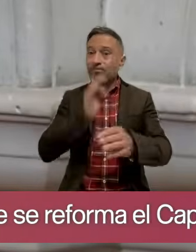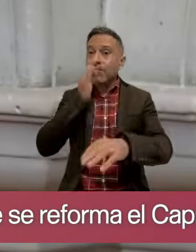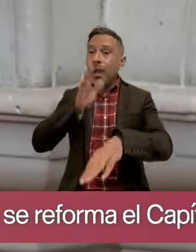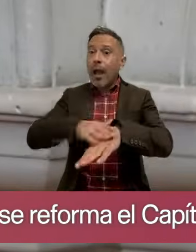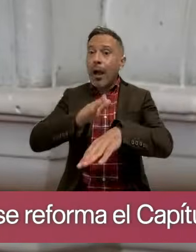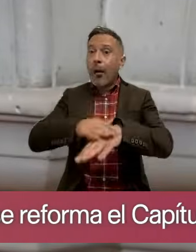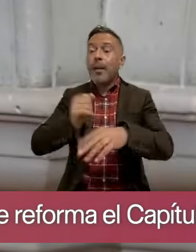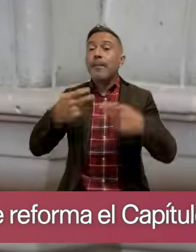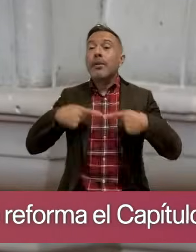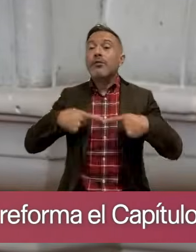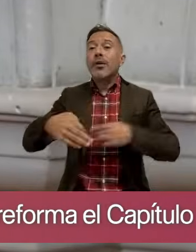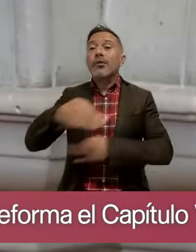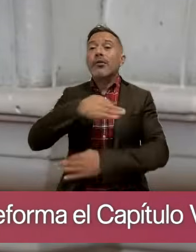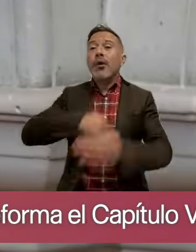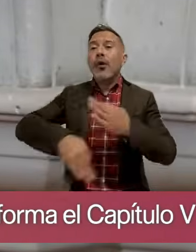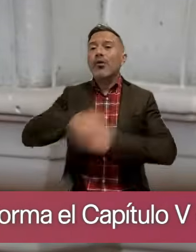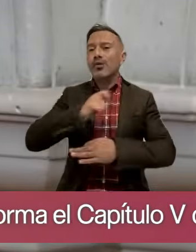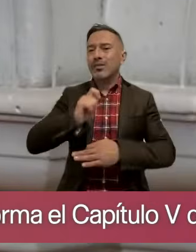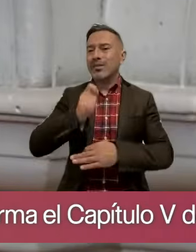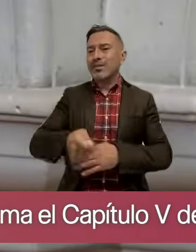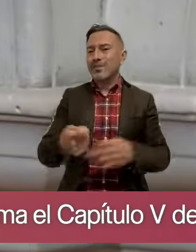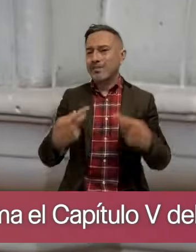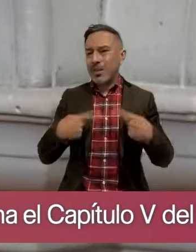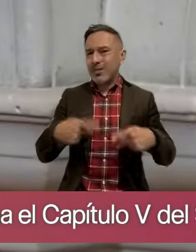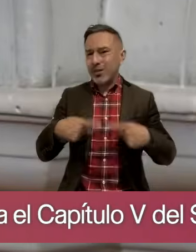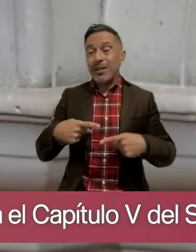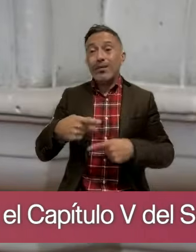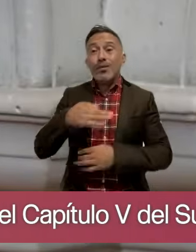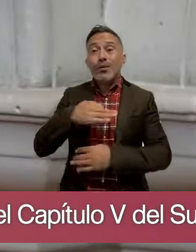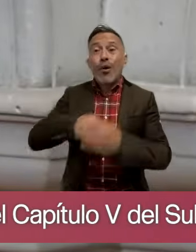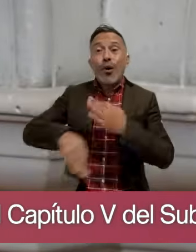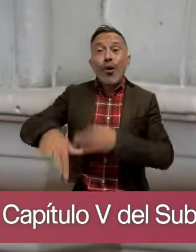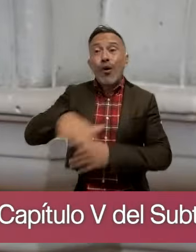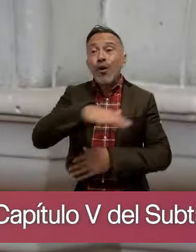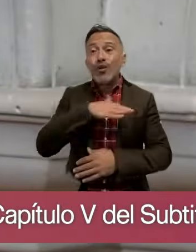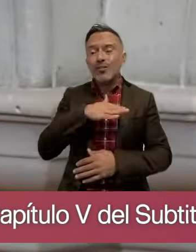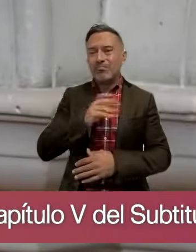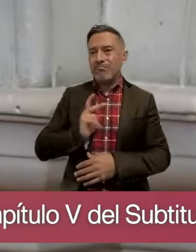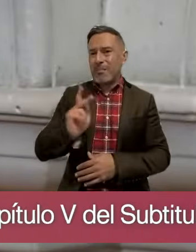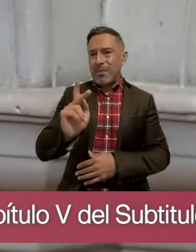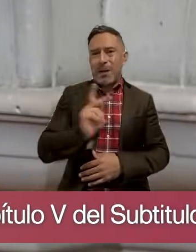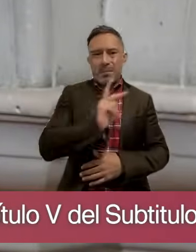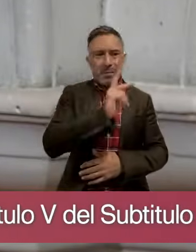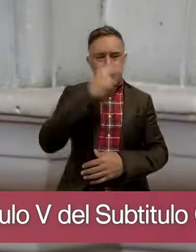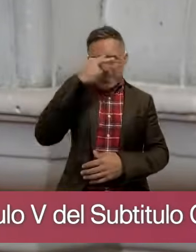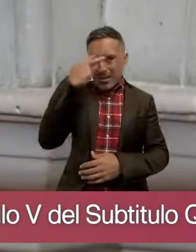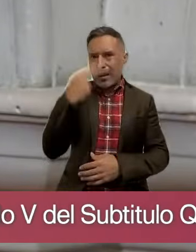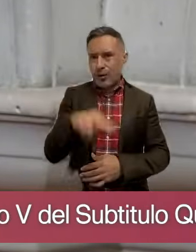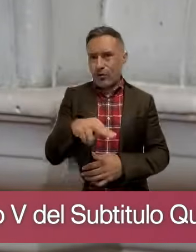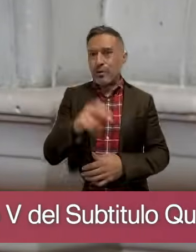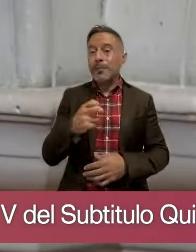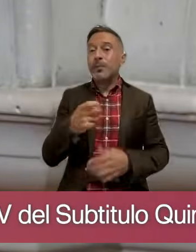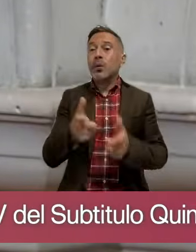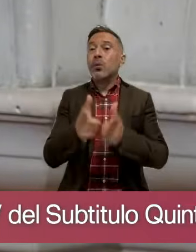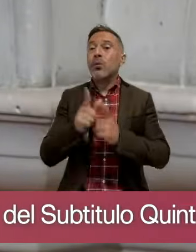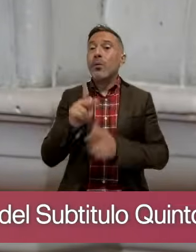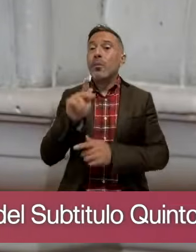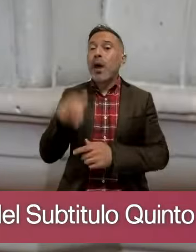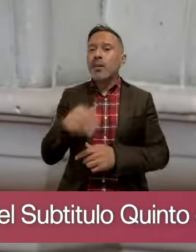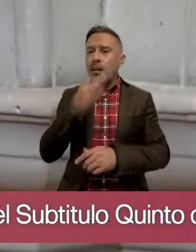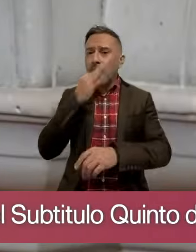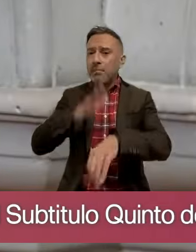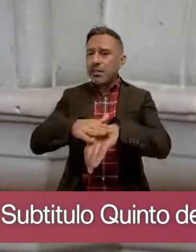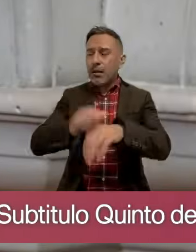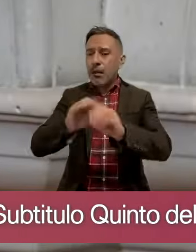personas, todos somos mexicanos. Por eso, desde Acción Nacional decimos con claridad, no podemos avalar reformas